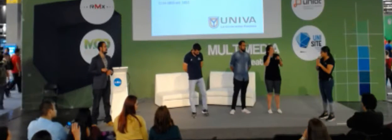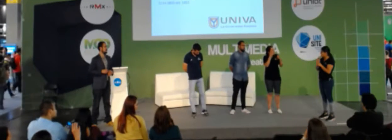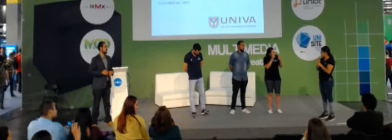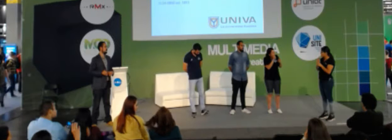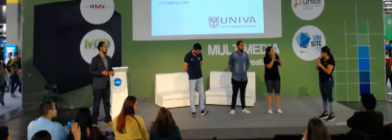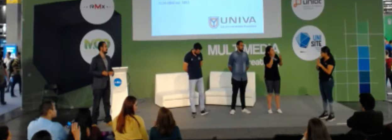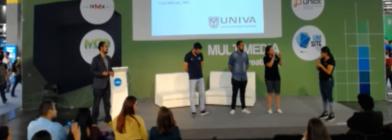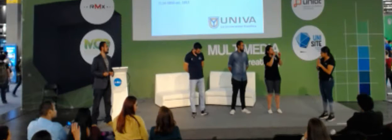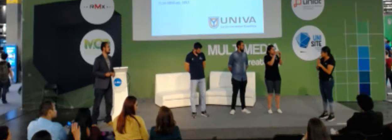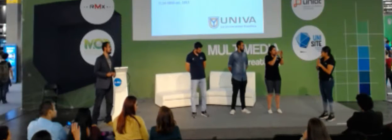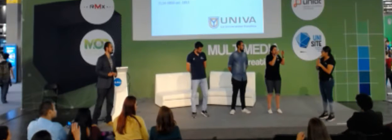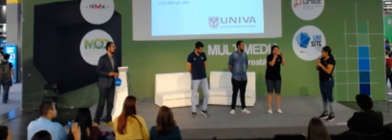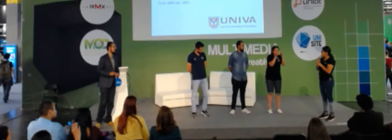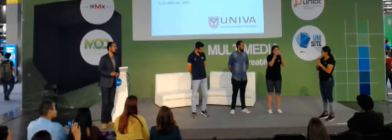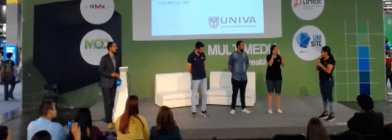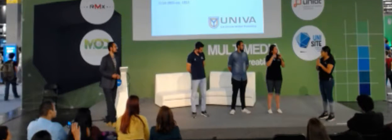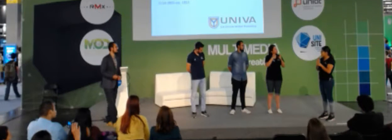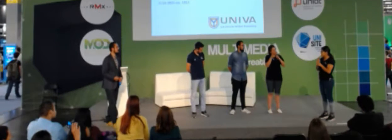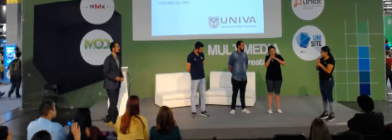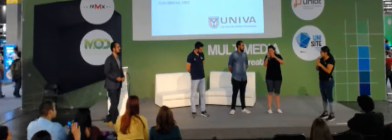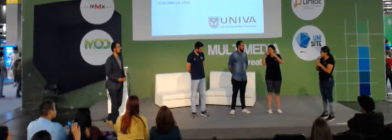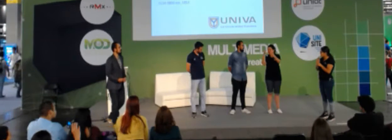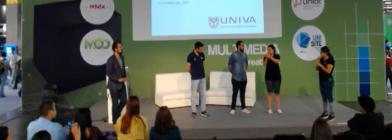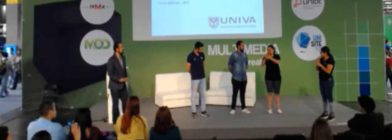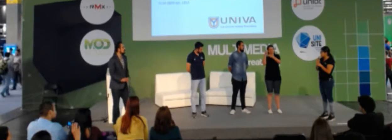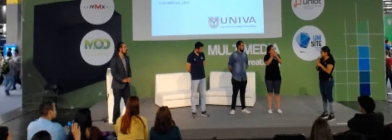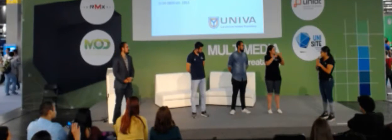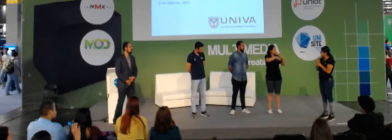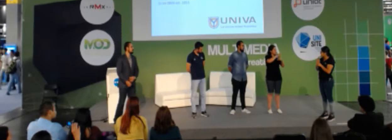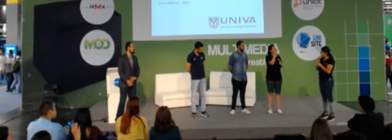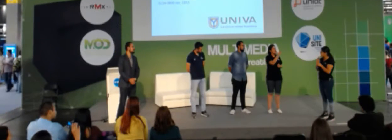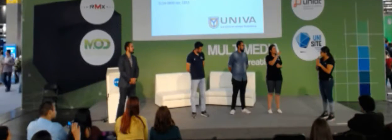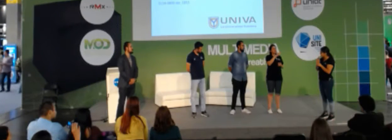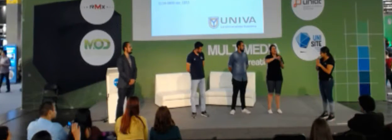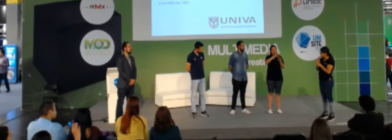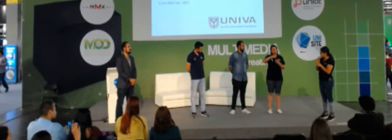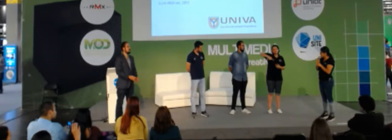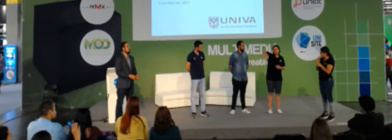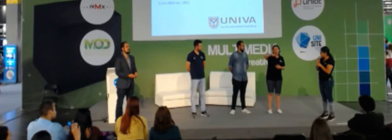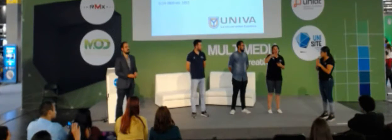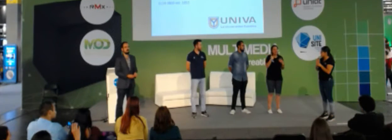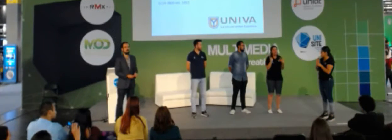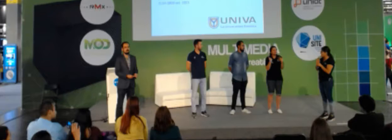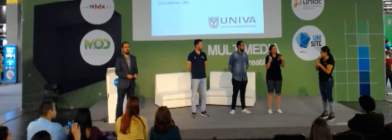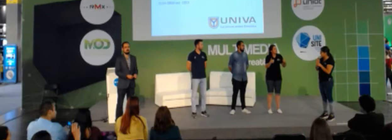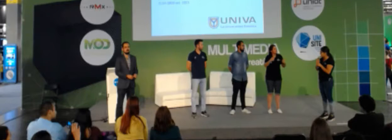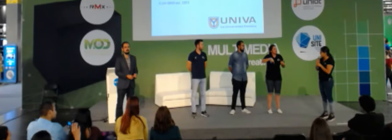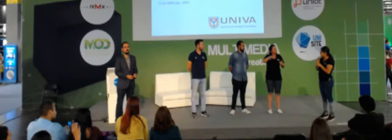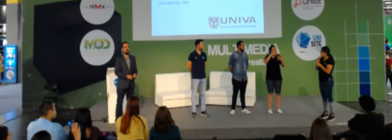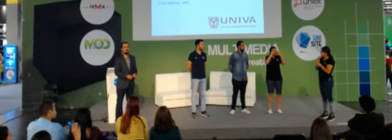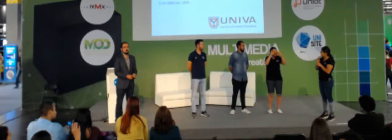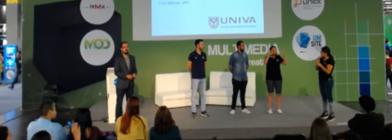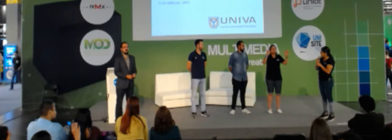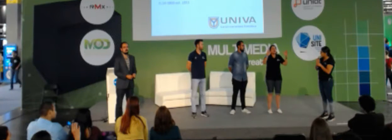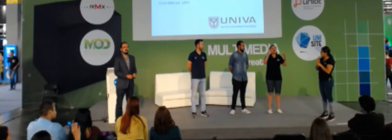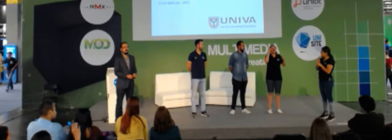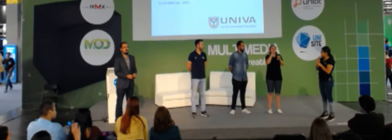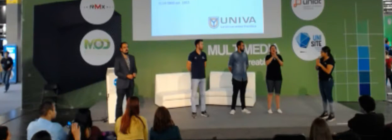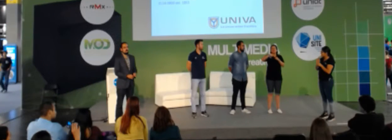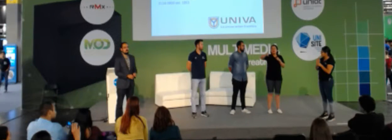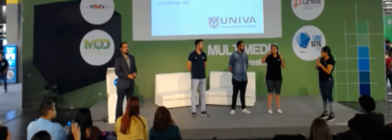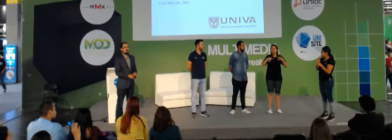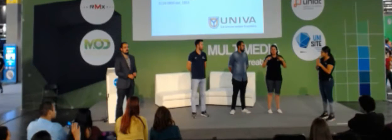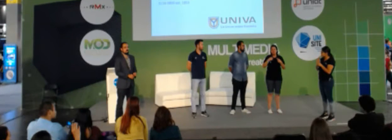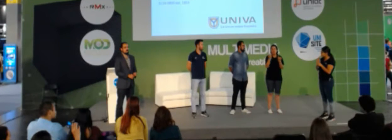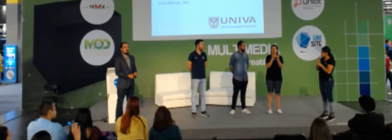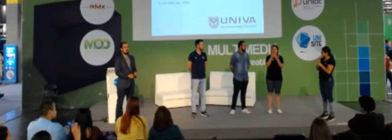fácil, lo vuelvo a repetir y bueno, estamos rompiendo las barreras, vamos a seguir luchando contra la sociedad para que logren